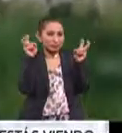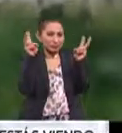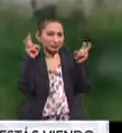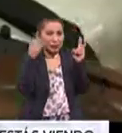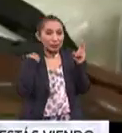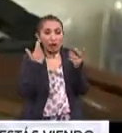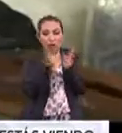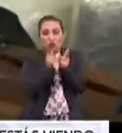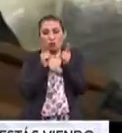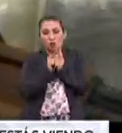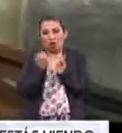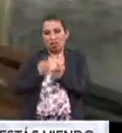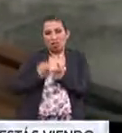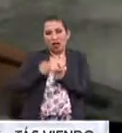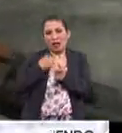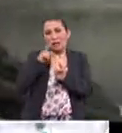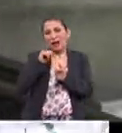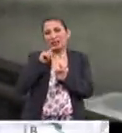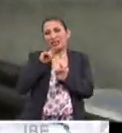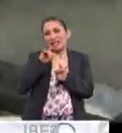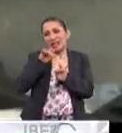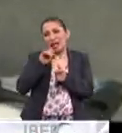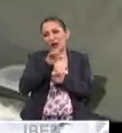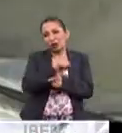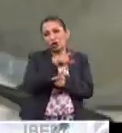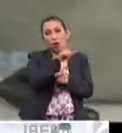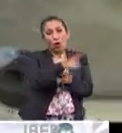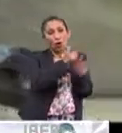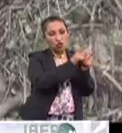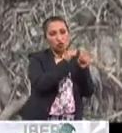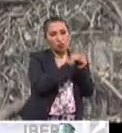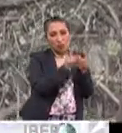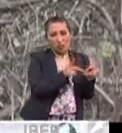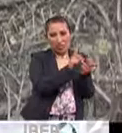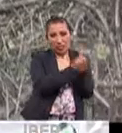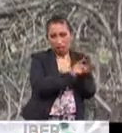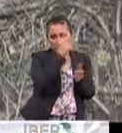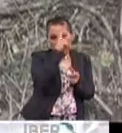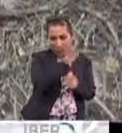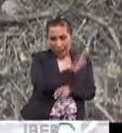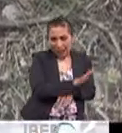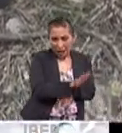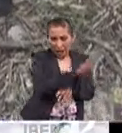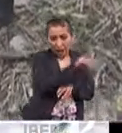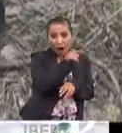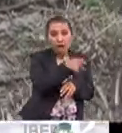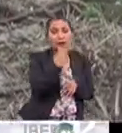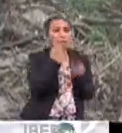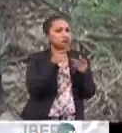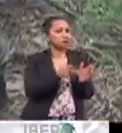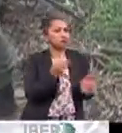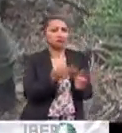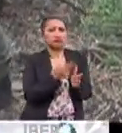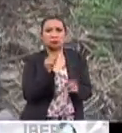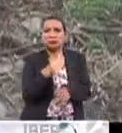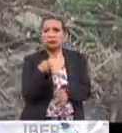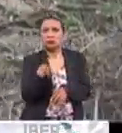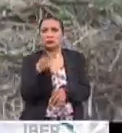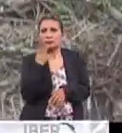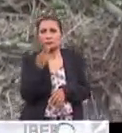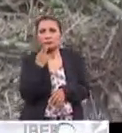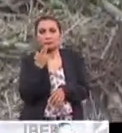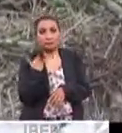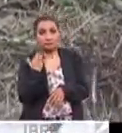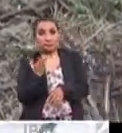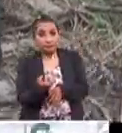del pandillerismo centroamericano y del crimen organizado mexicano, es una continuidad de su discurso en donde